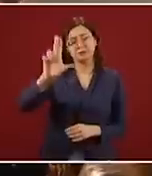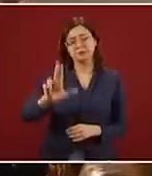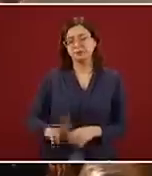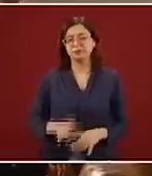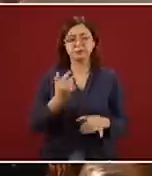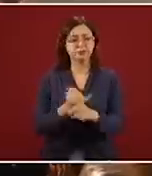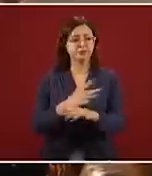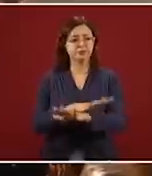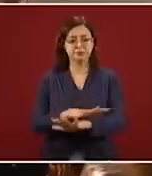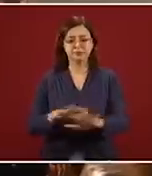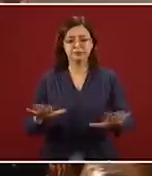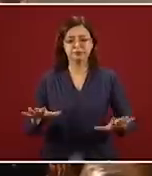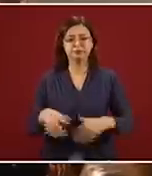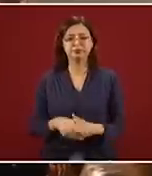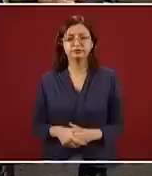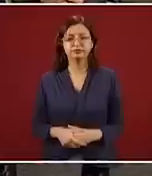estar informando.